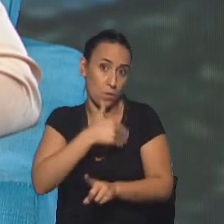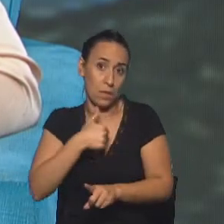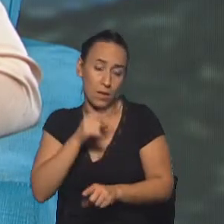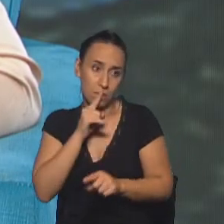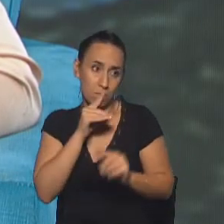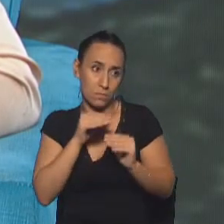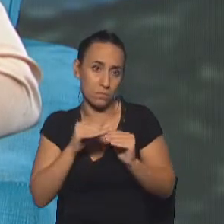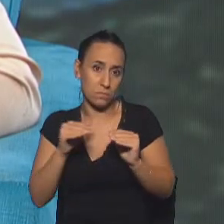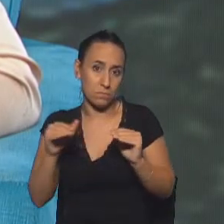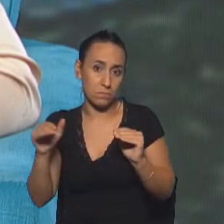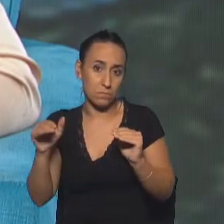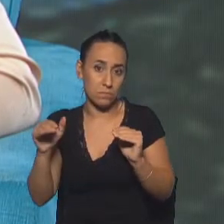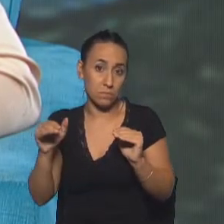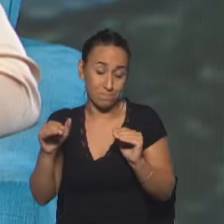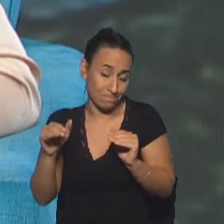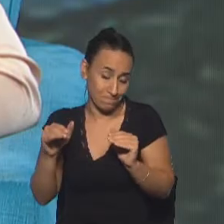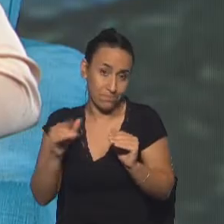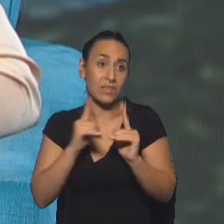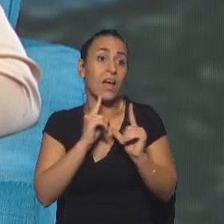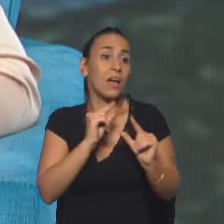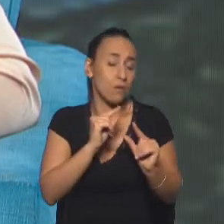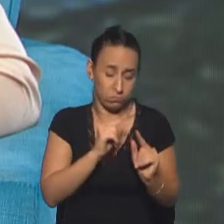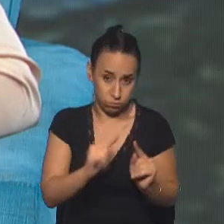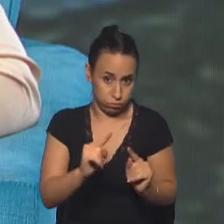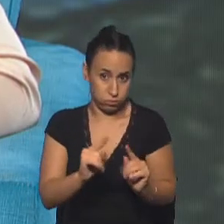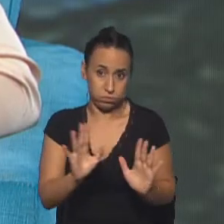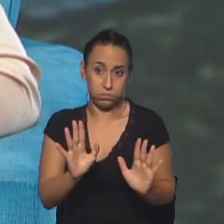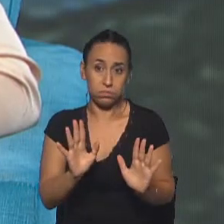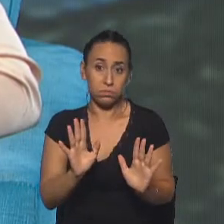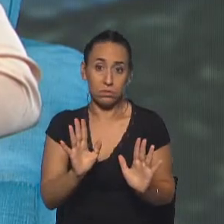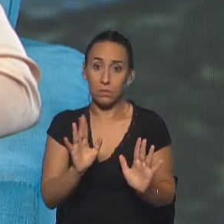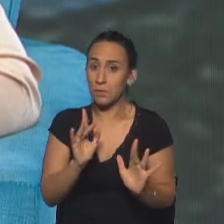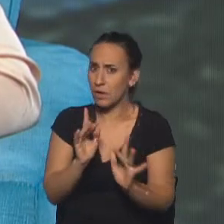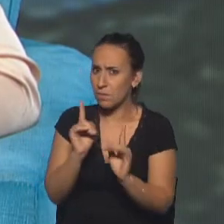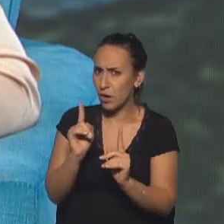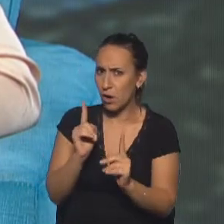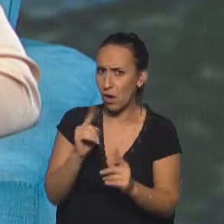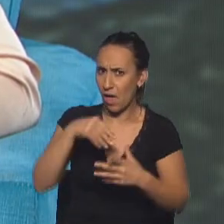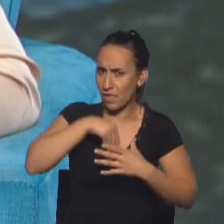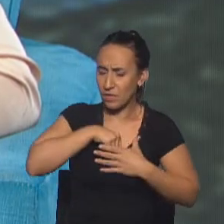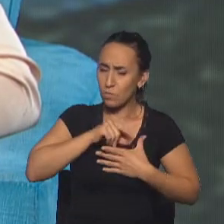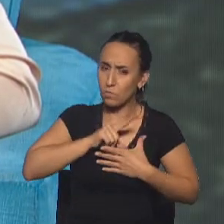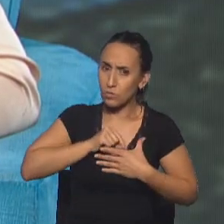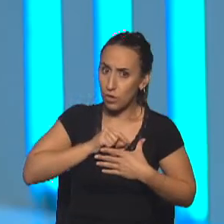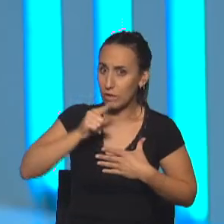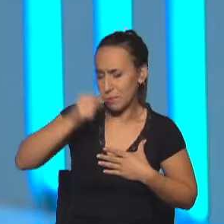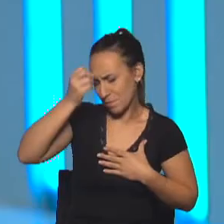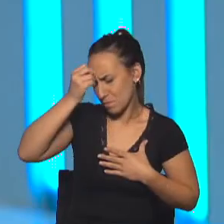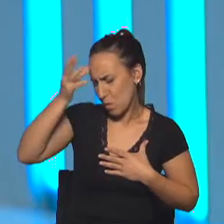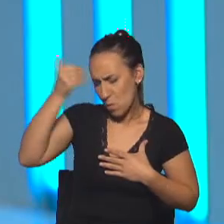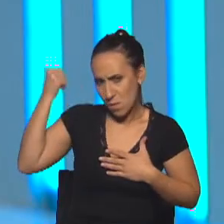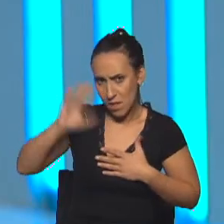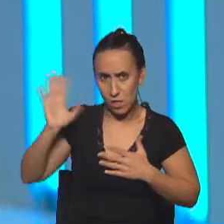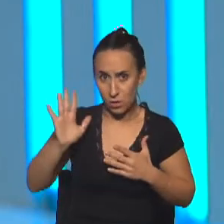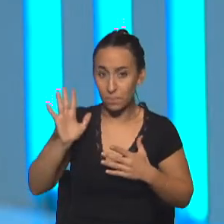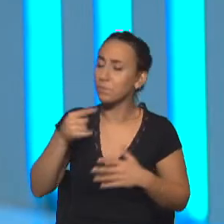silencio. que no pudieron reclamar, pero que llevaron con orgullo esta historia, pero también con mucho dolor y olvido. ¿En tu casa hay una foto